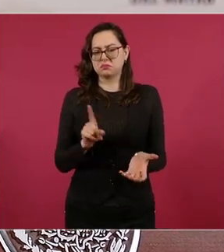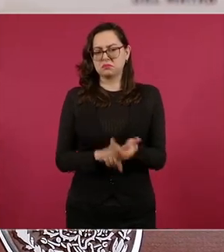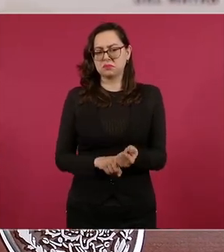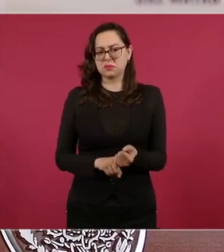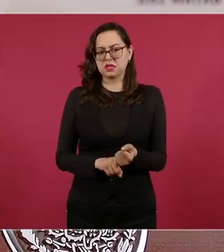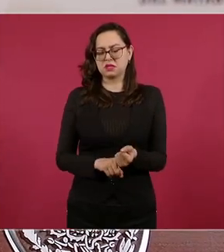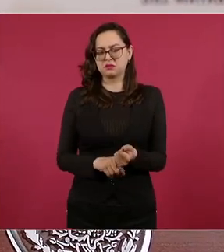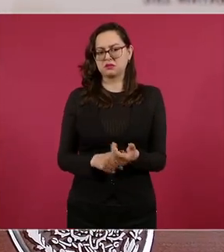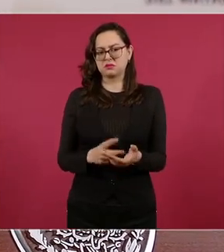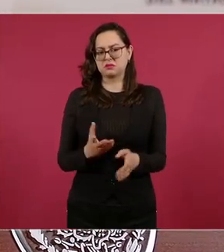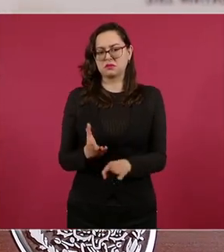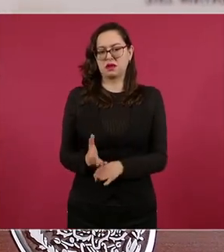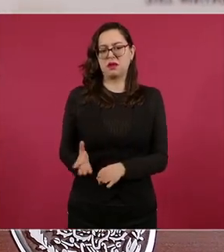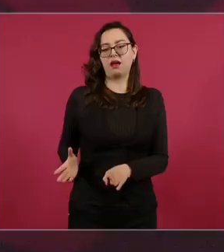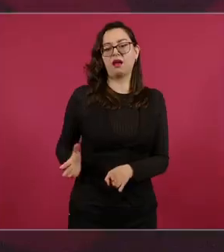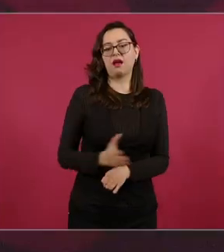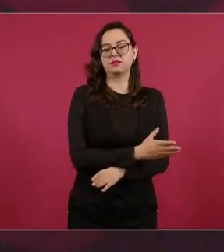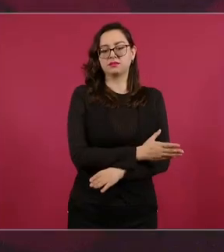antidemocrático